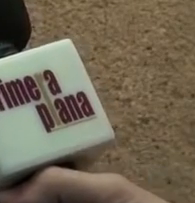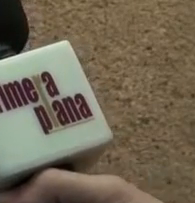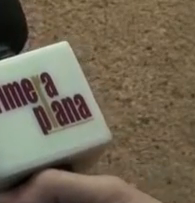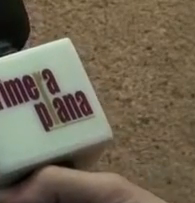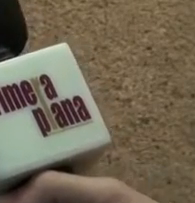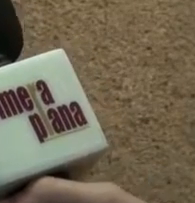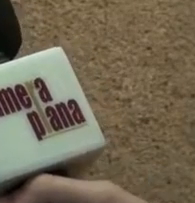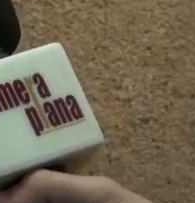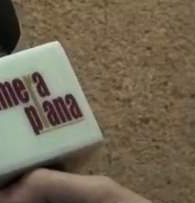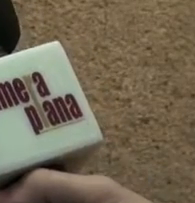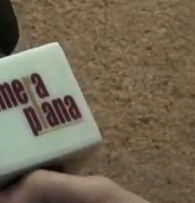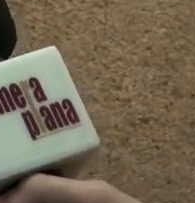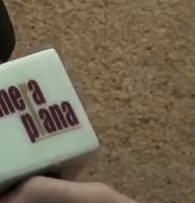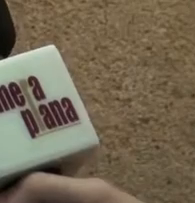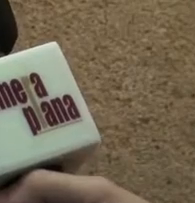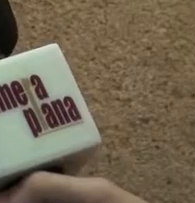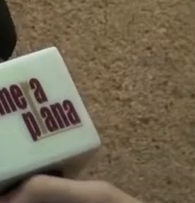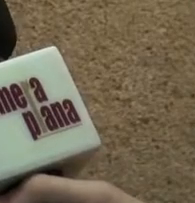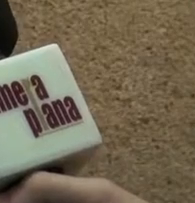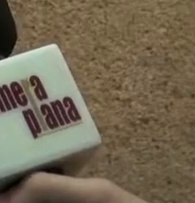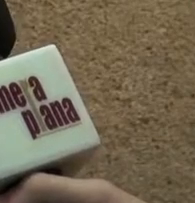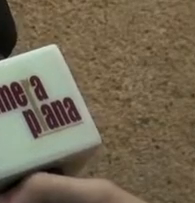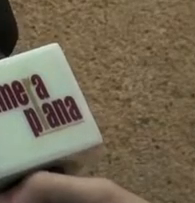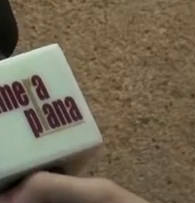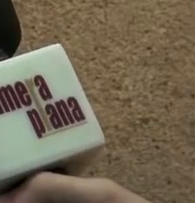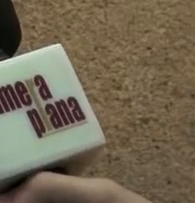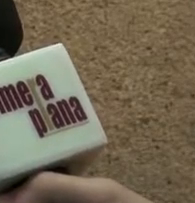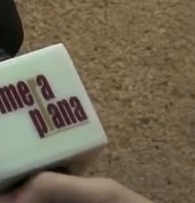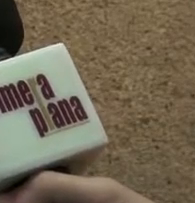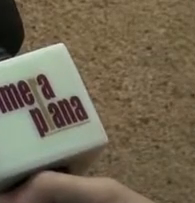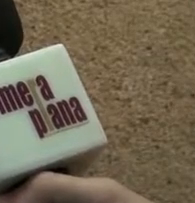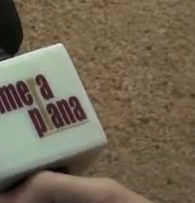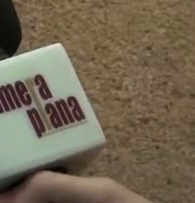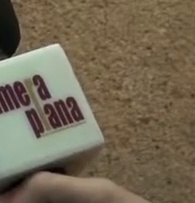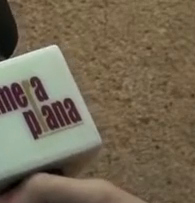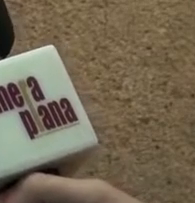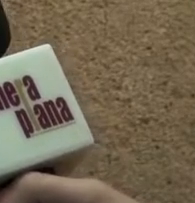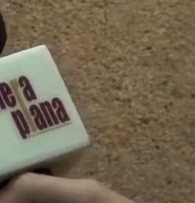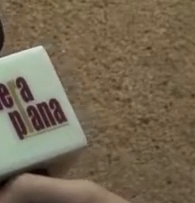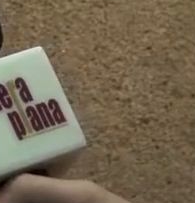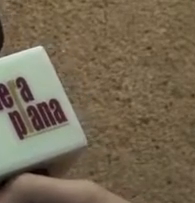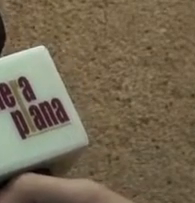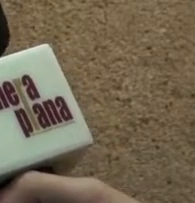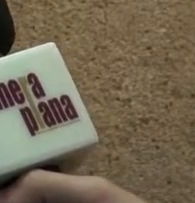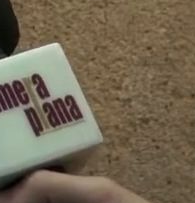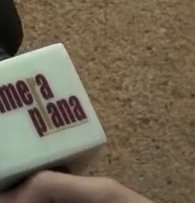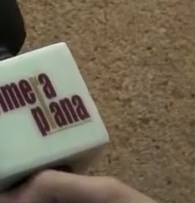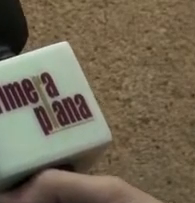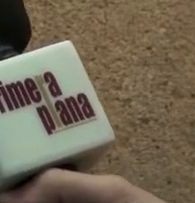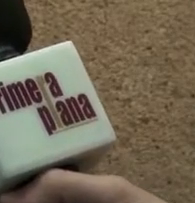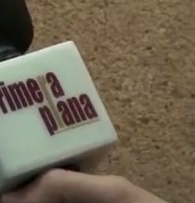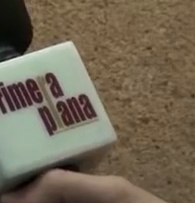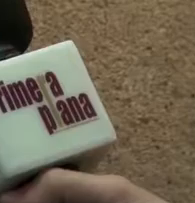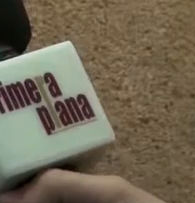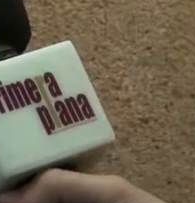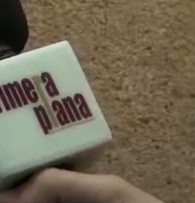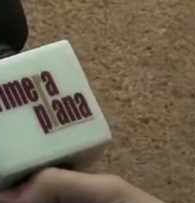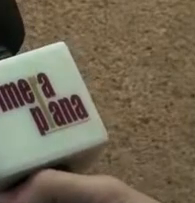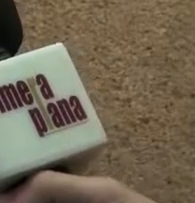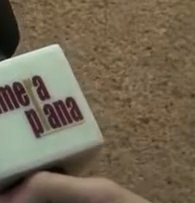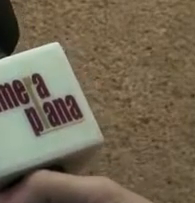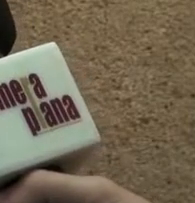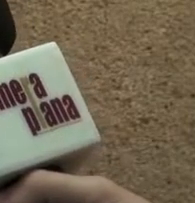y de la Convención de Derechos Humanos del Pacto de San José. Por tanto, el discurso que se